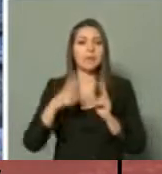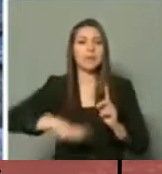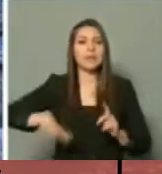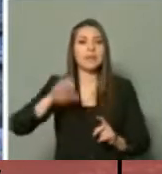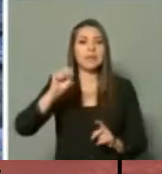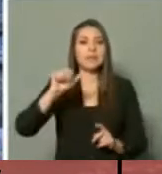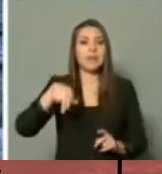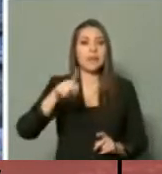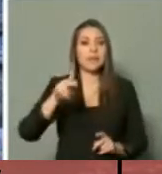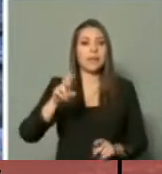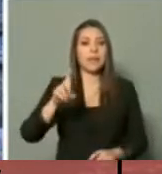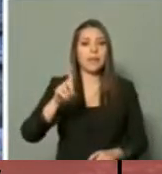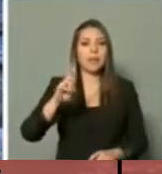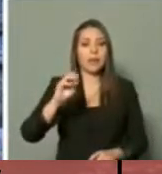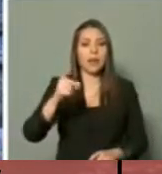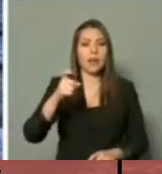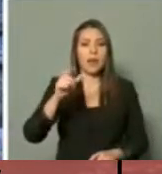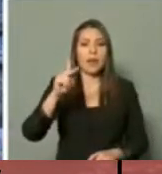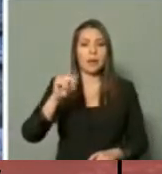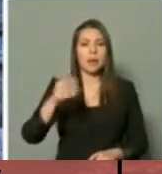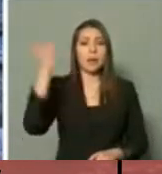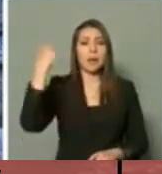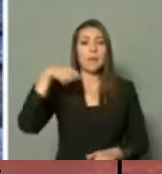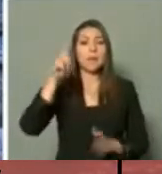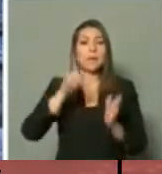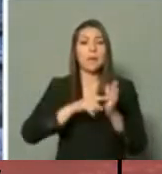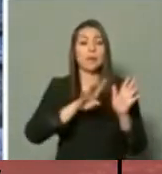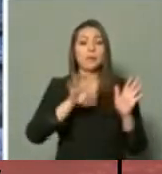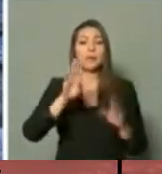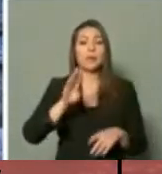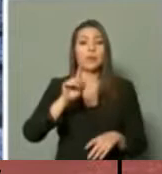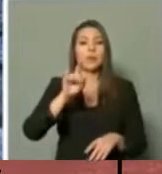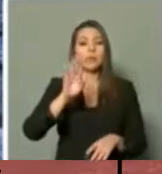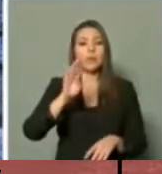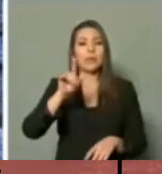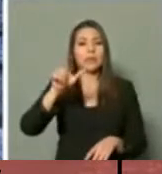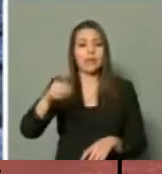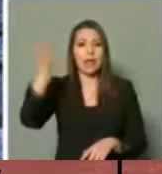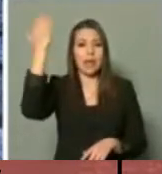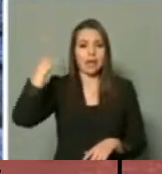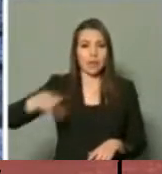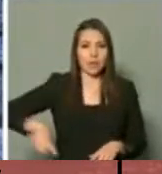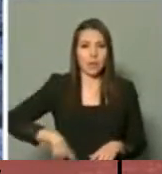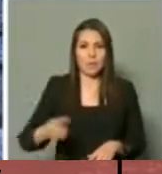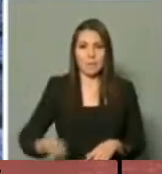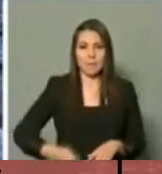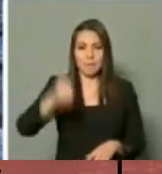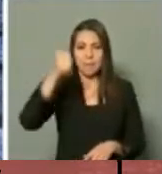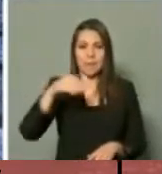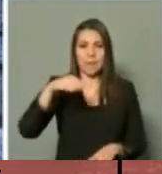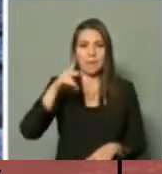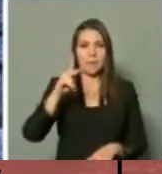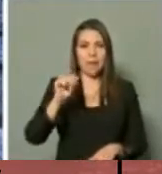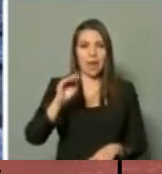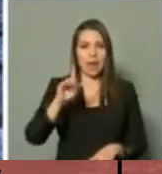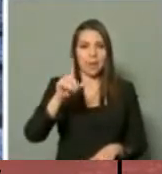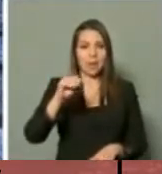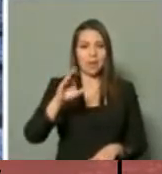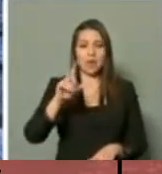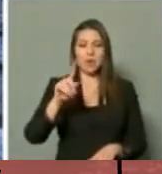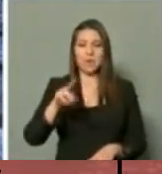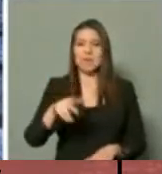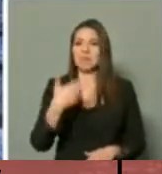Desde 1997, que fue la primera vez que gobernó Pablo Moctezuma, porque ya lleva 2 periodos y sirve para lo mismo, para nada y para maldita la